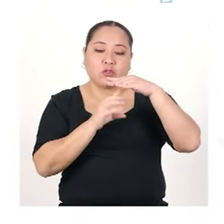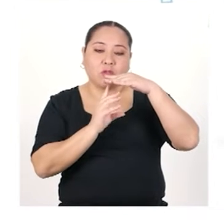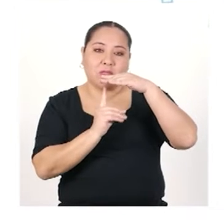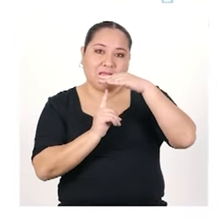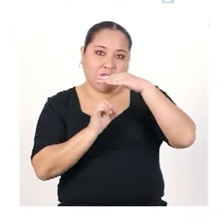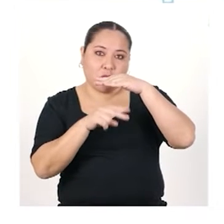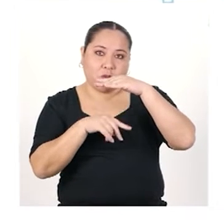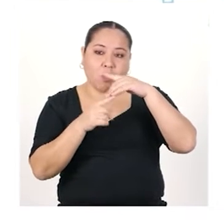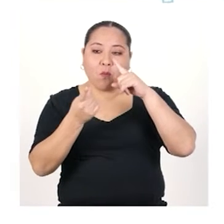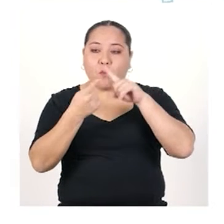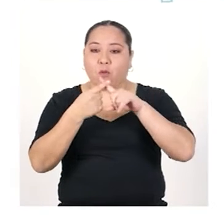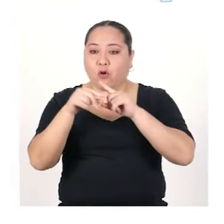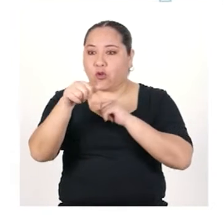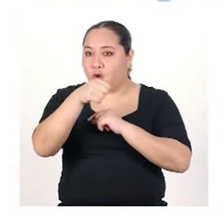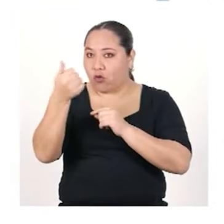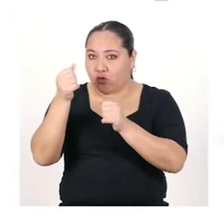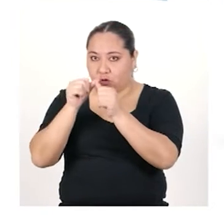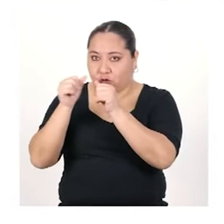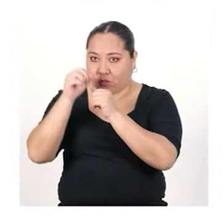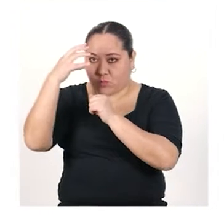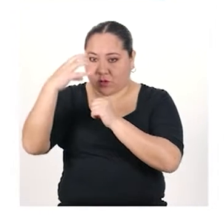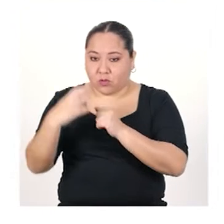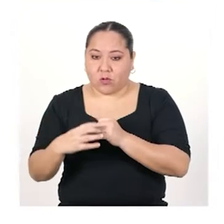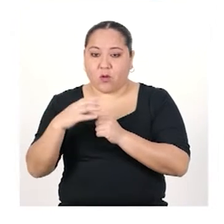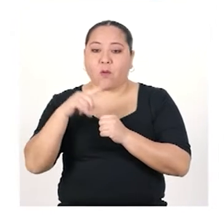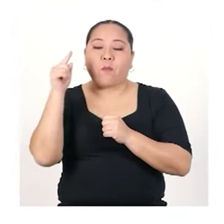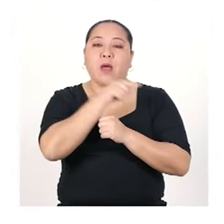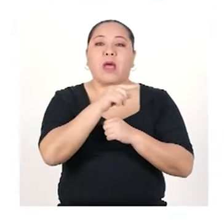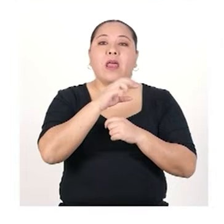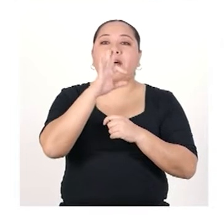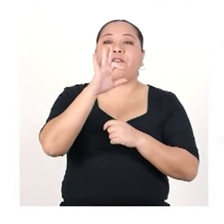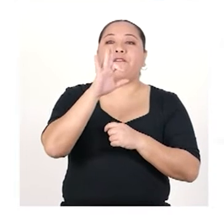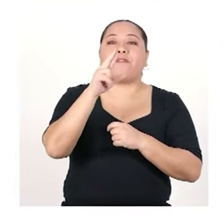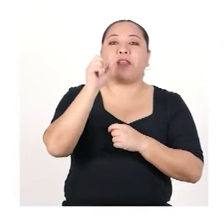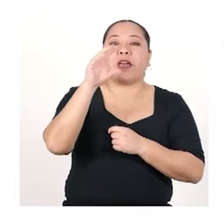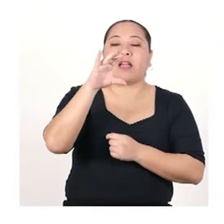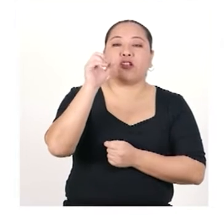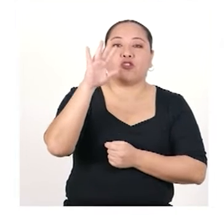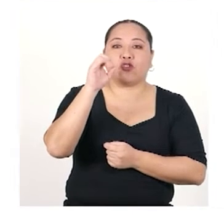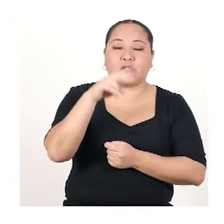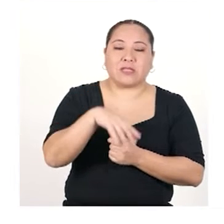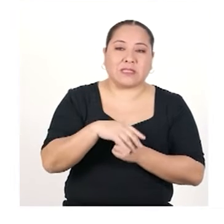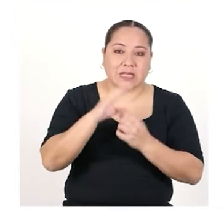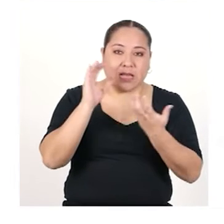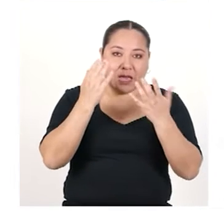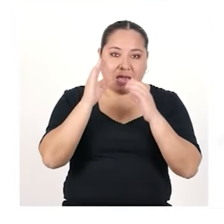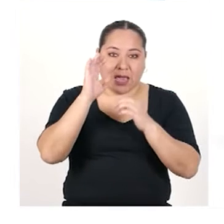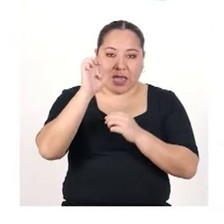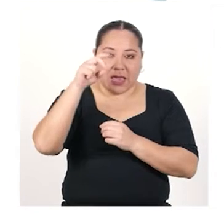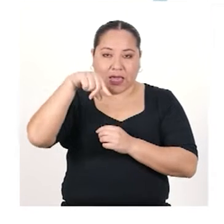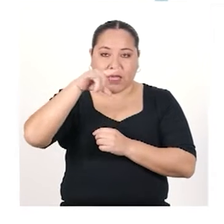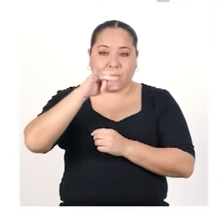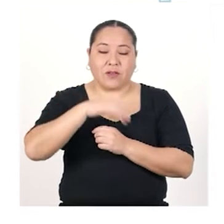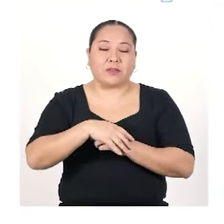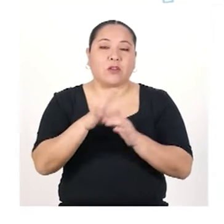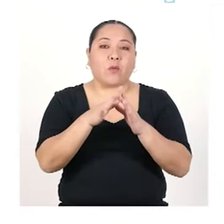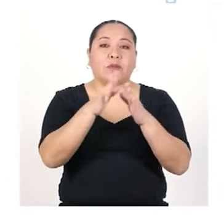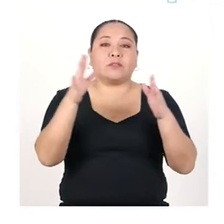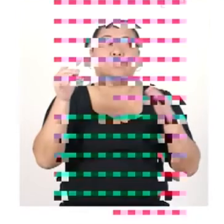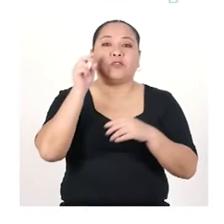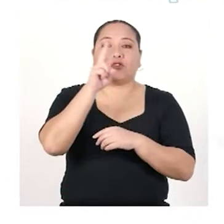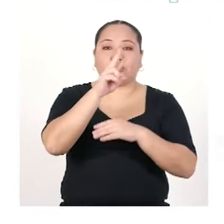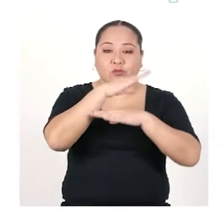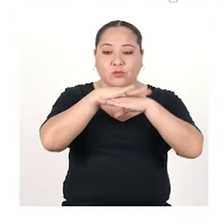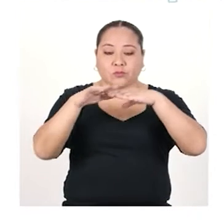mismo número distinto de 0 para poder obtener fracciones equivalentes. Por ejemplo, amplificamos la fracción